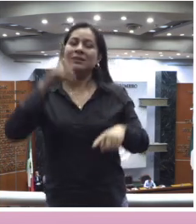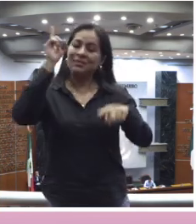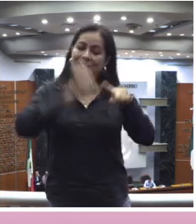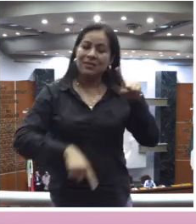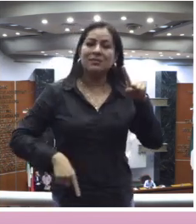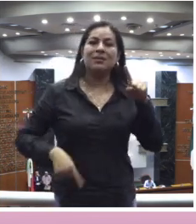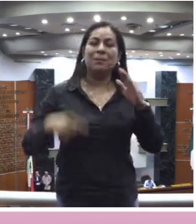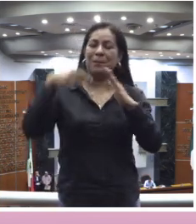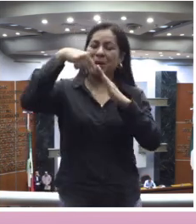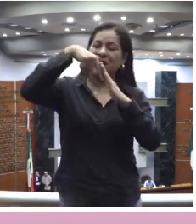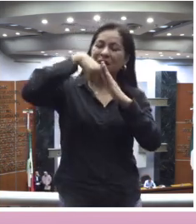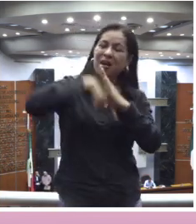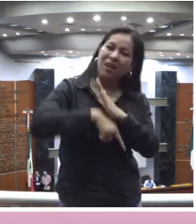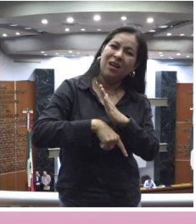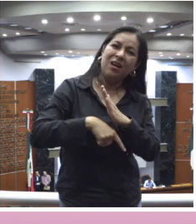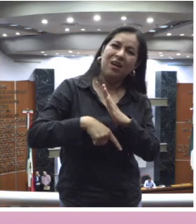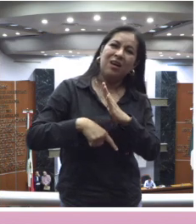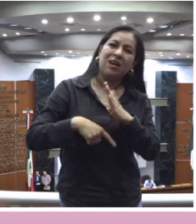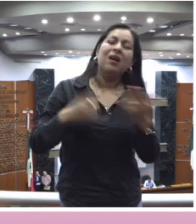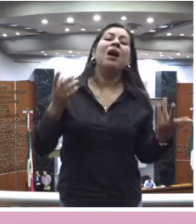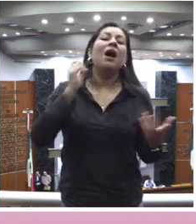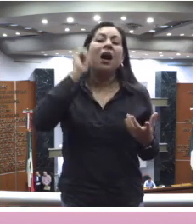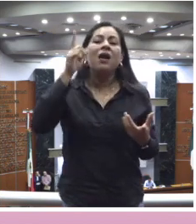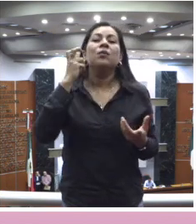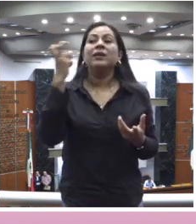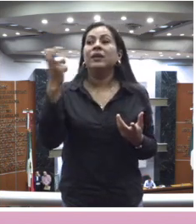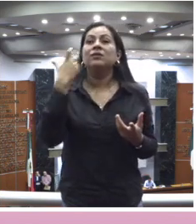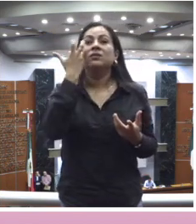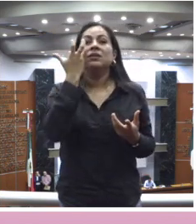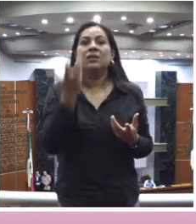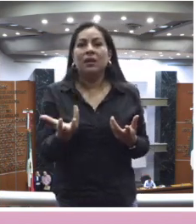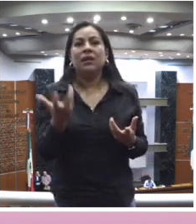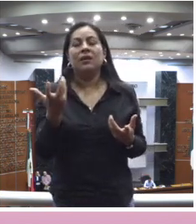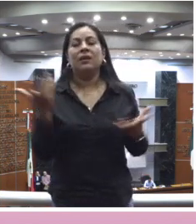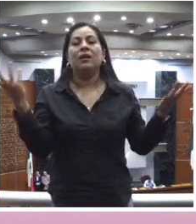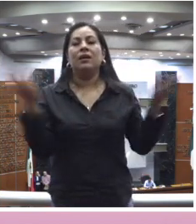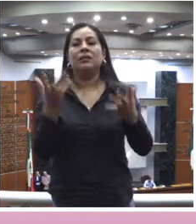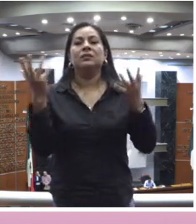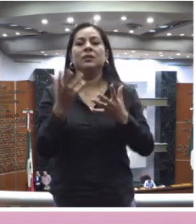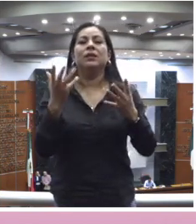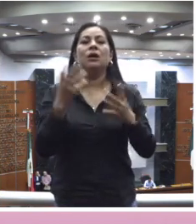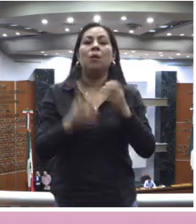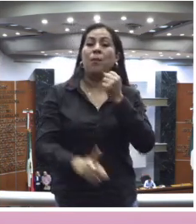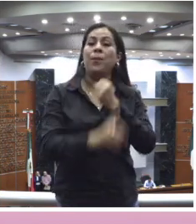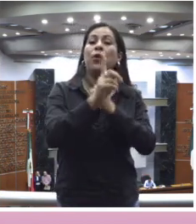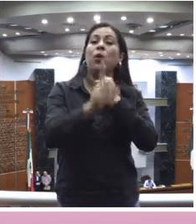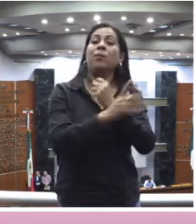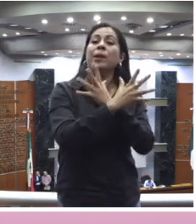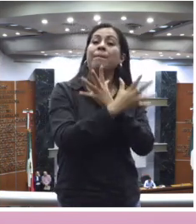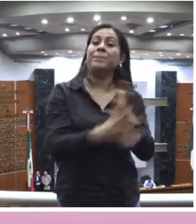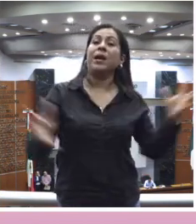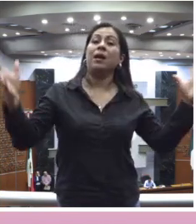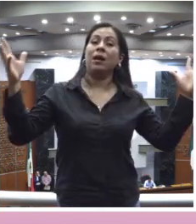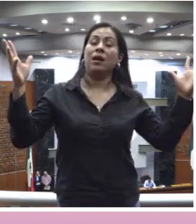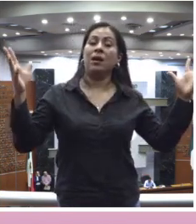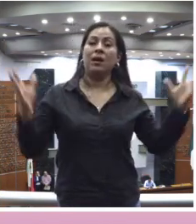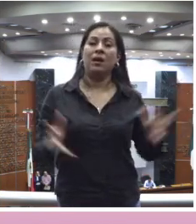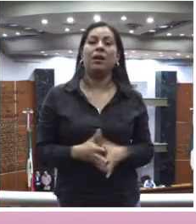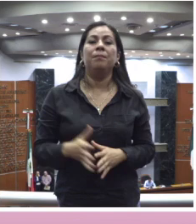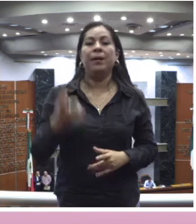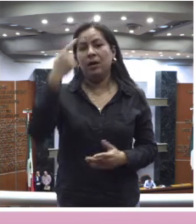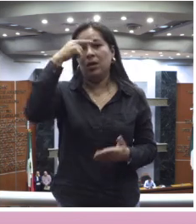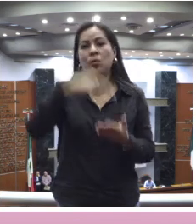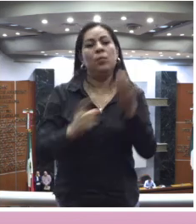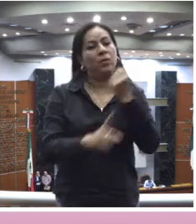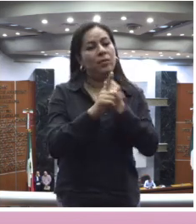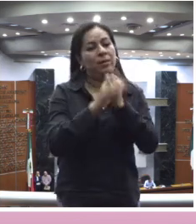está profundizando algo que ellos quieren llevar a una crisis. Concluya, diputado. Alegar una